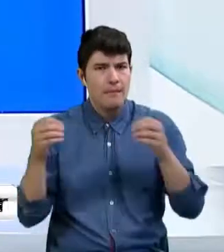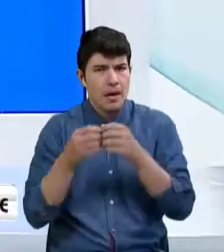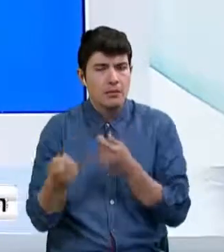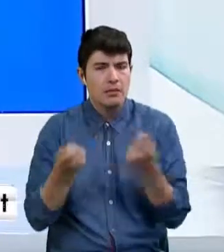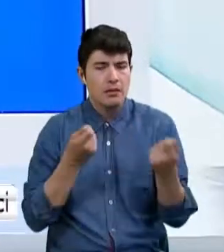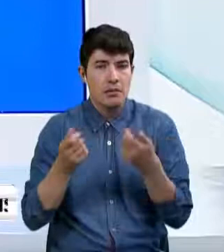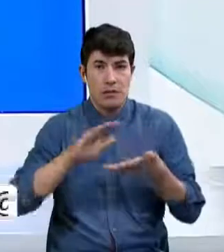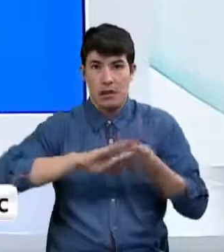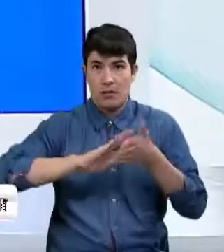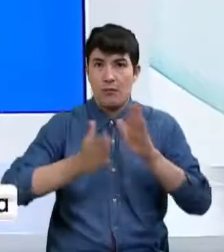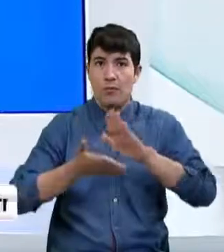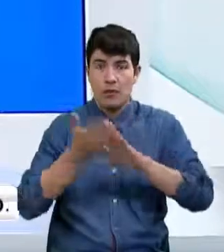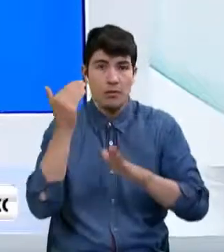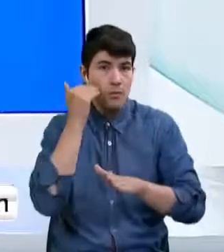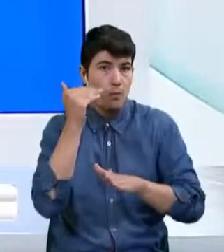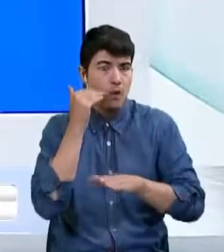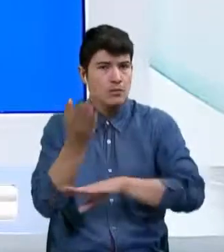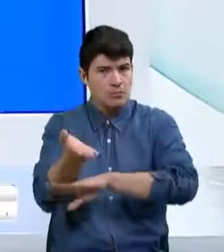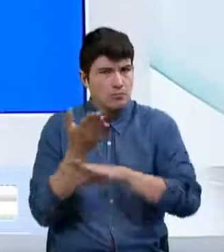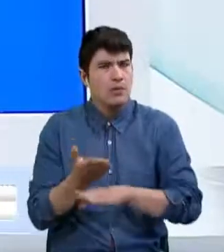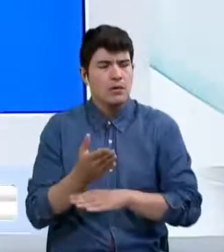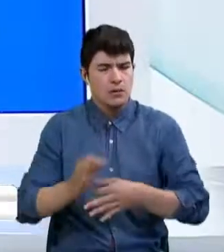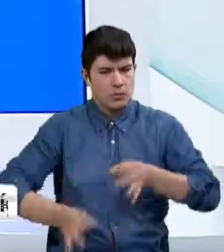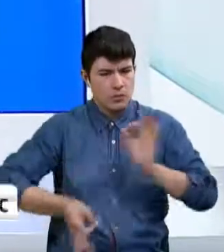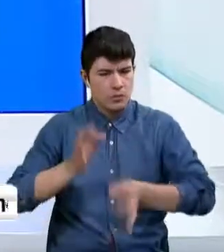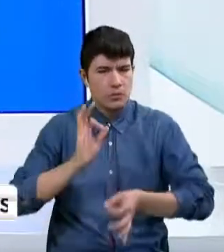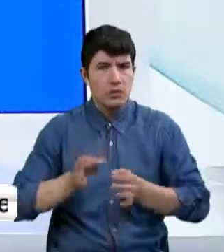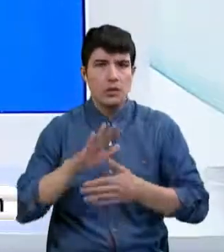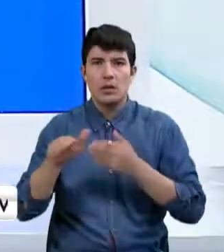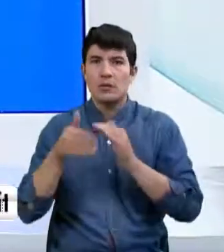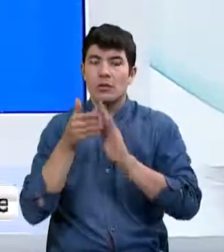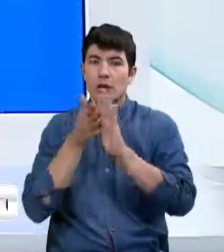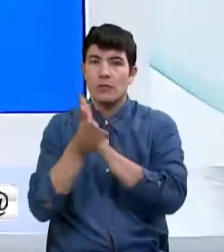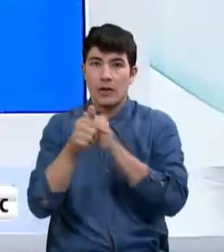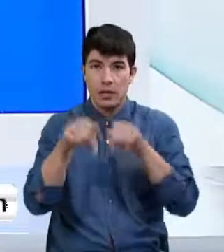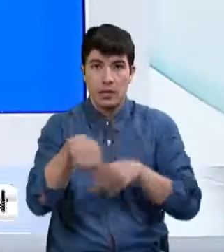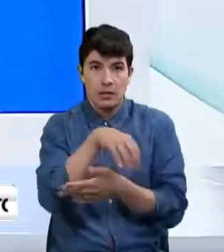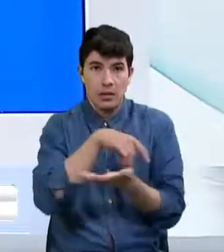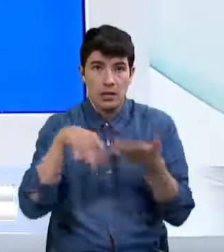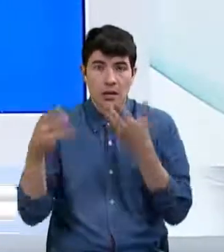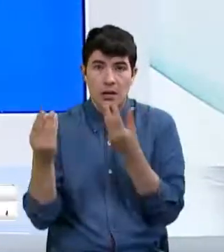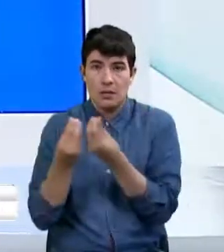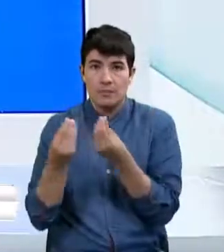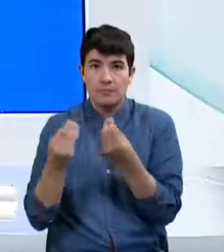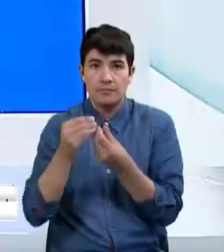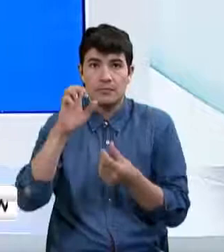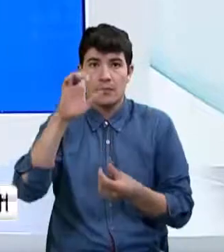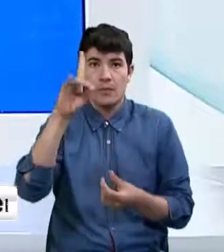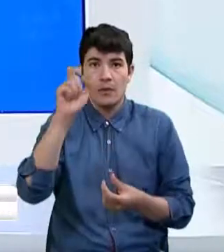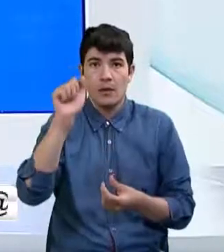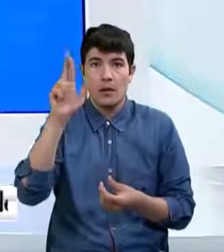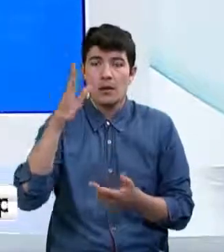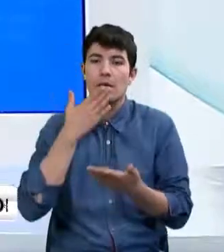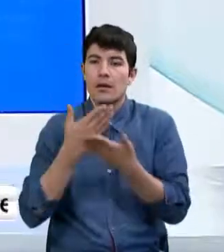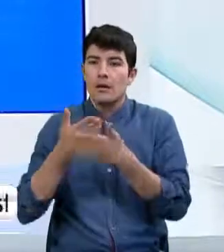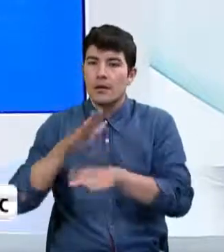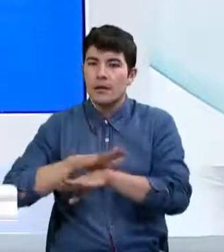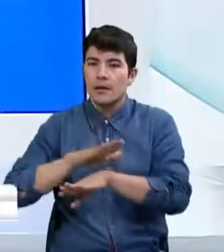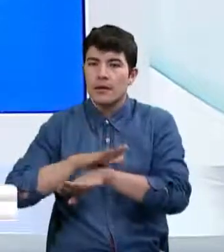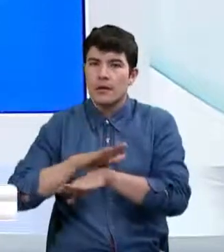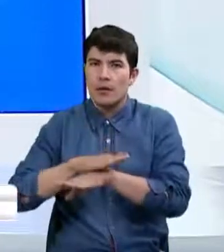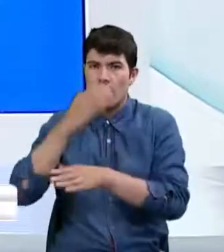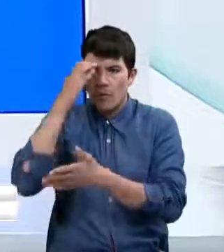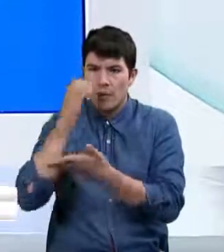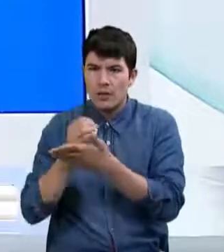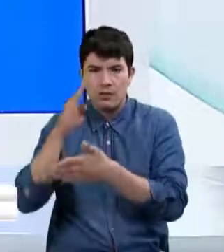por parte de las mujeres ampliación de esta importante información que se origina en el departamento de santander con nuestro colega eduard pinilla edward buenas tardes y qué